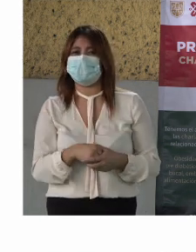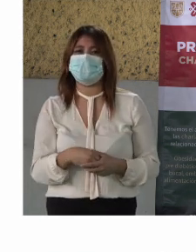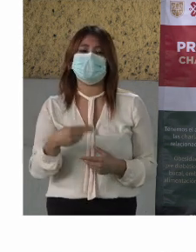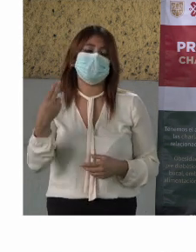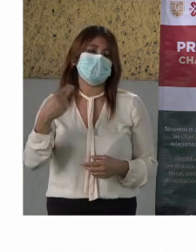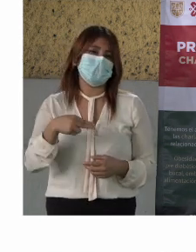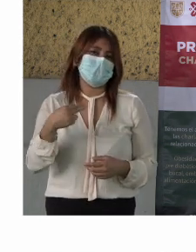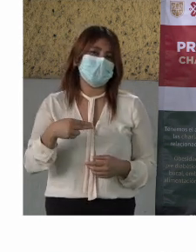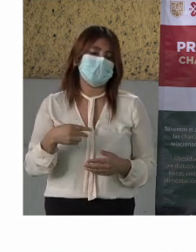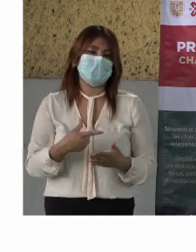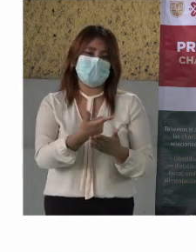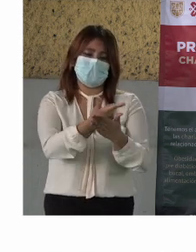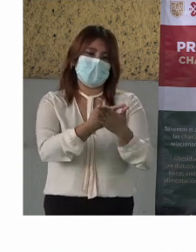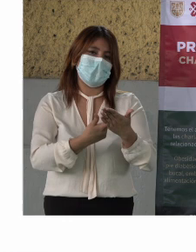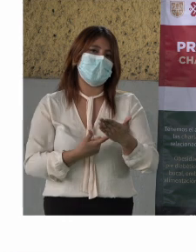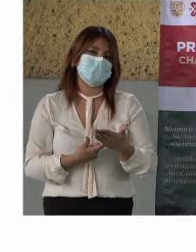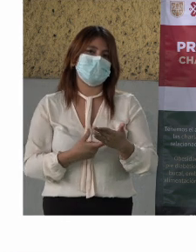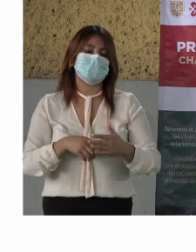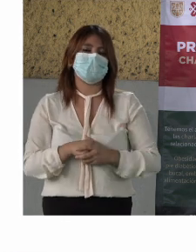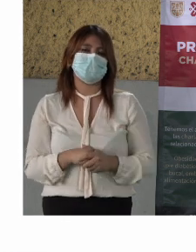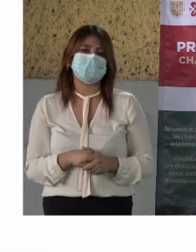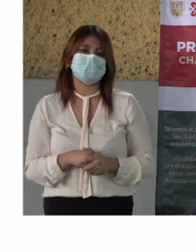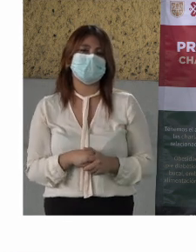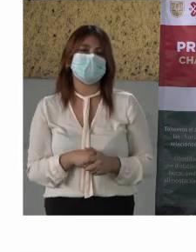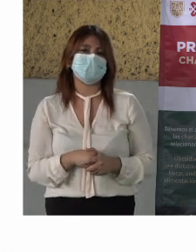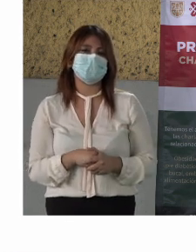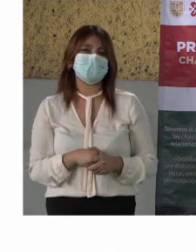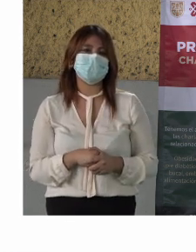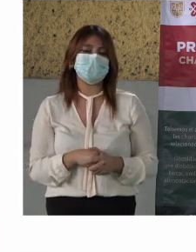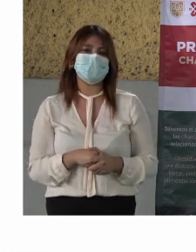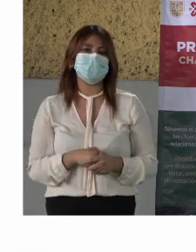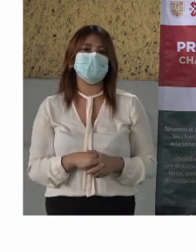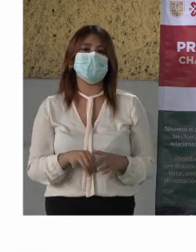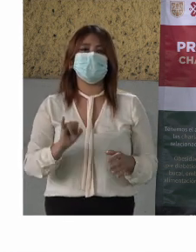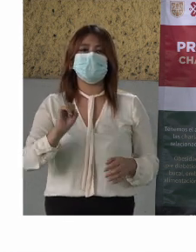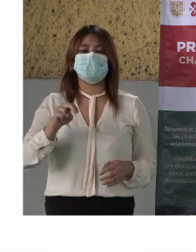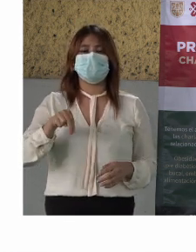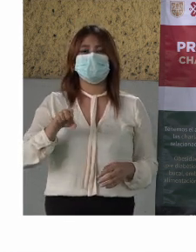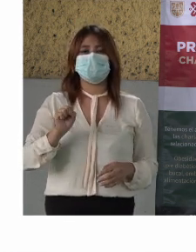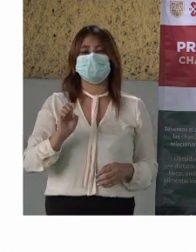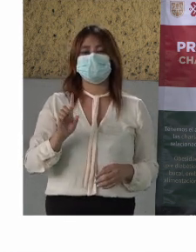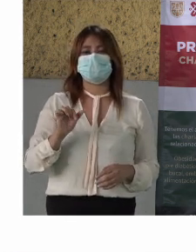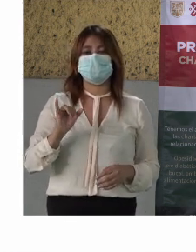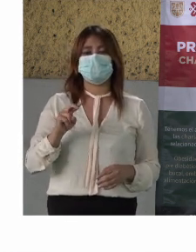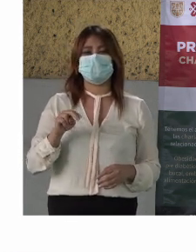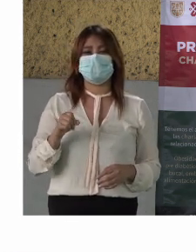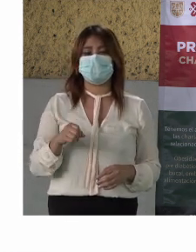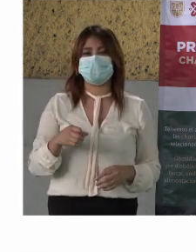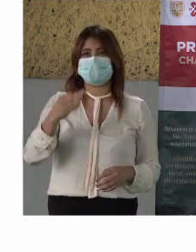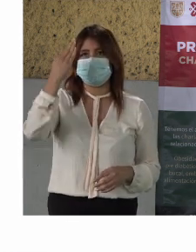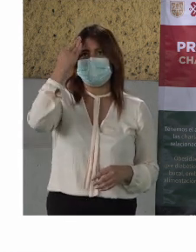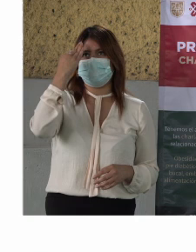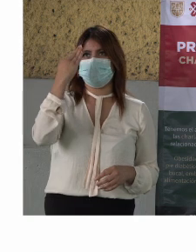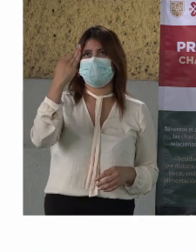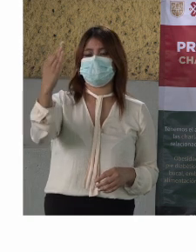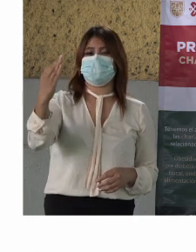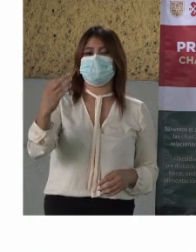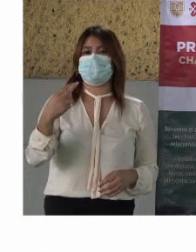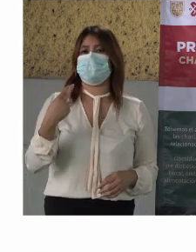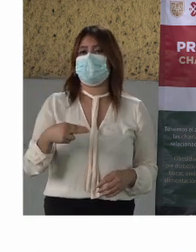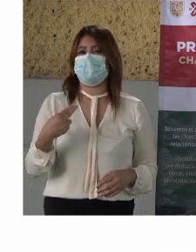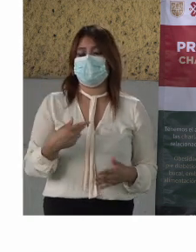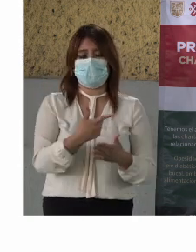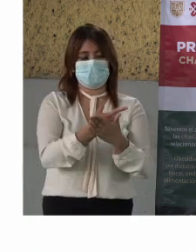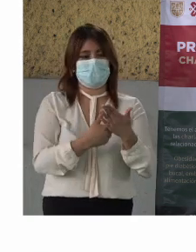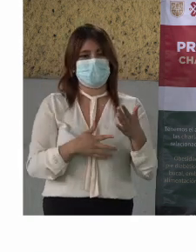Aspart, Medicina. Las insulinas de larga duración son la intermedia o la NPH, o la que lo conocen como